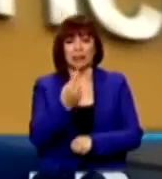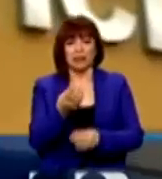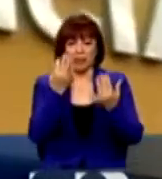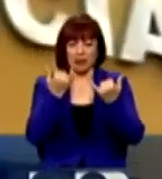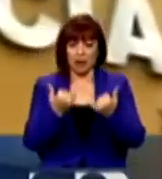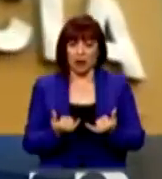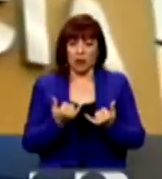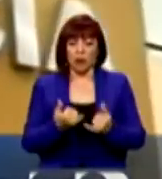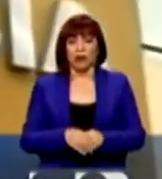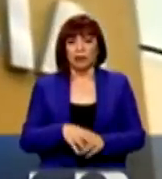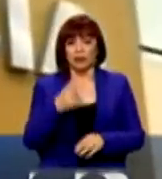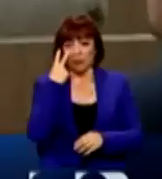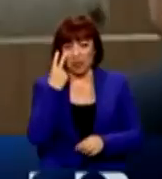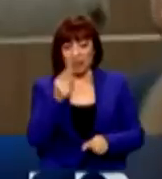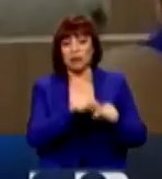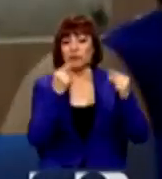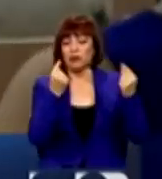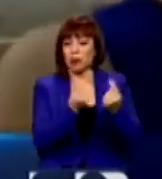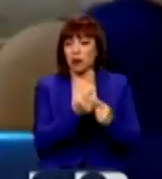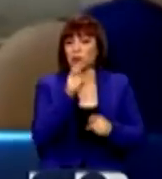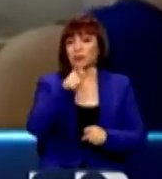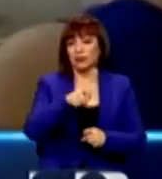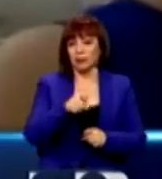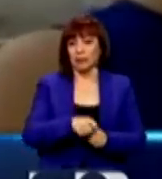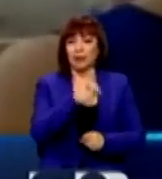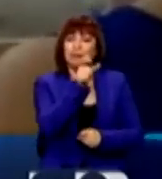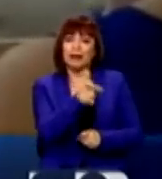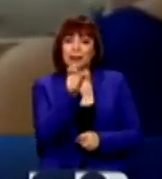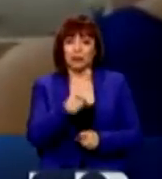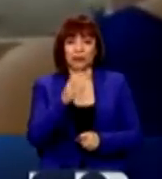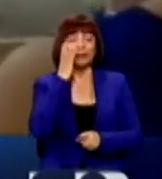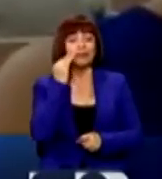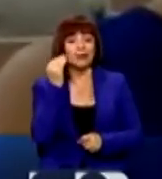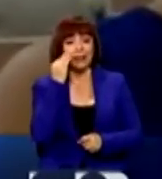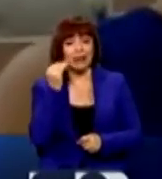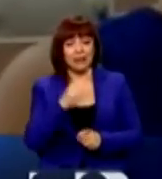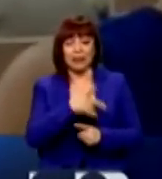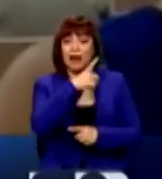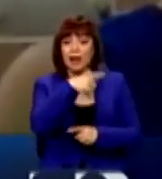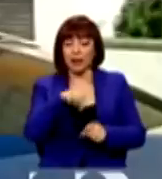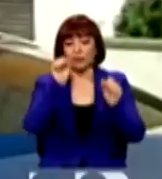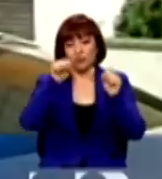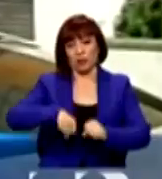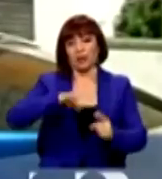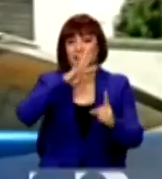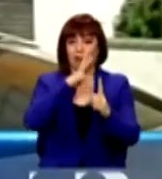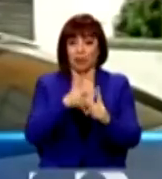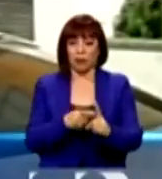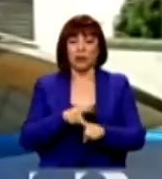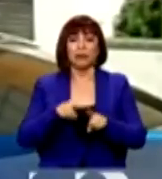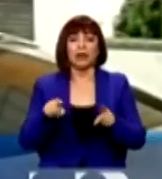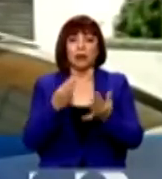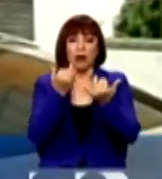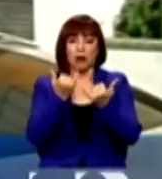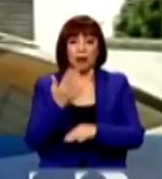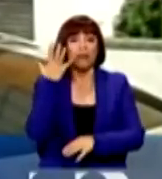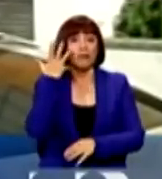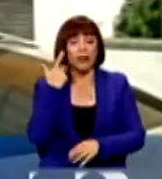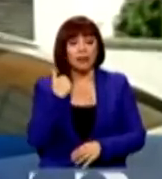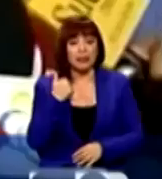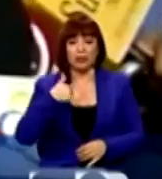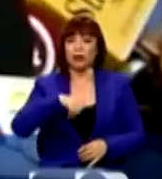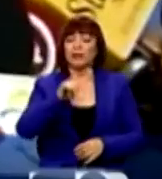la conformación de vedurías y un comité de expertos para definir metodología y luego evaluar. Sin embargo, aún no hay fechas